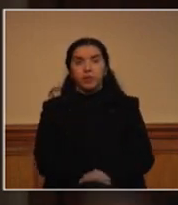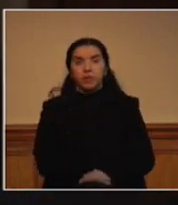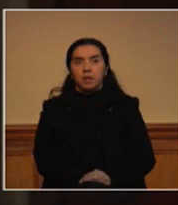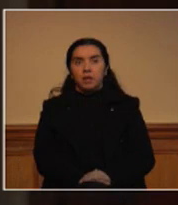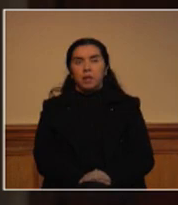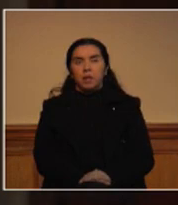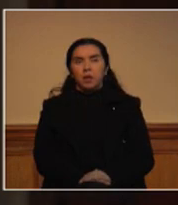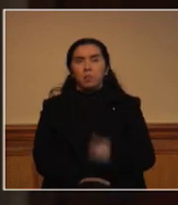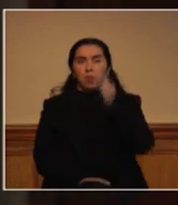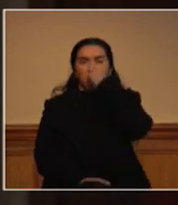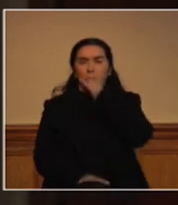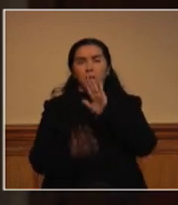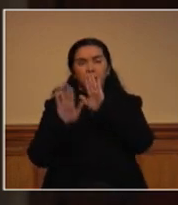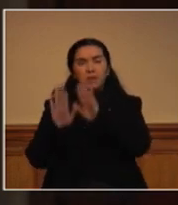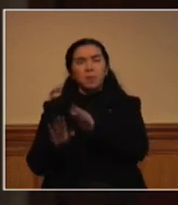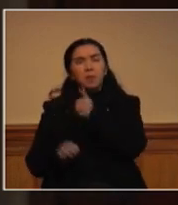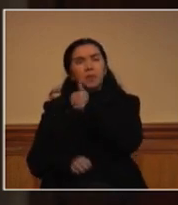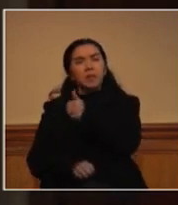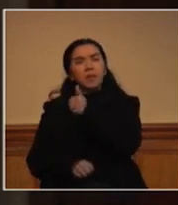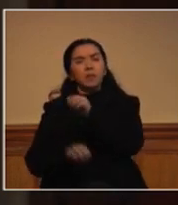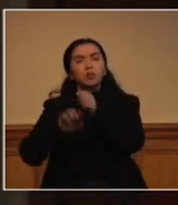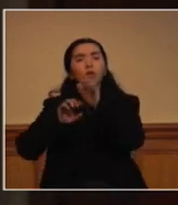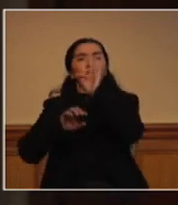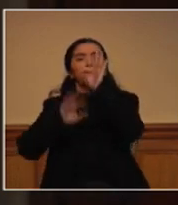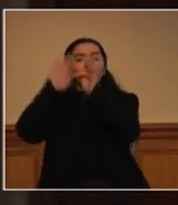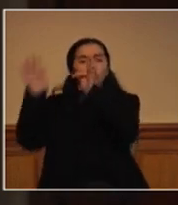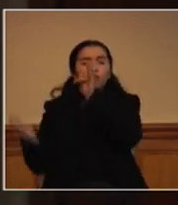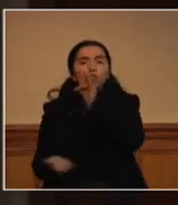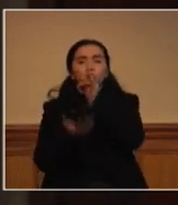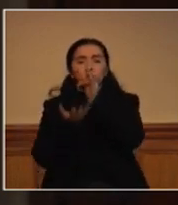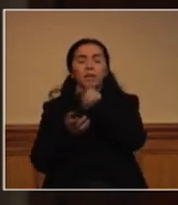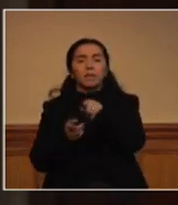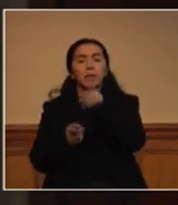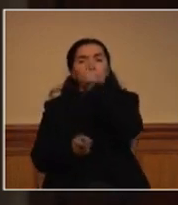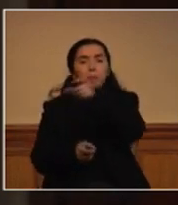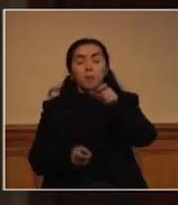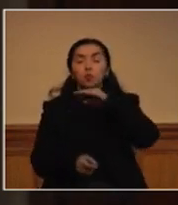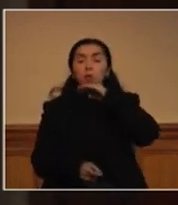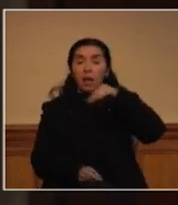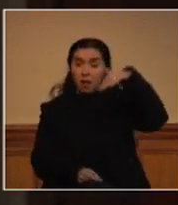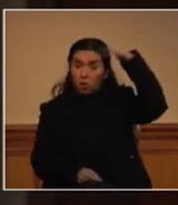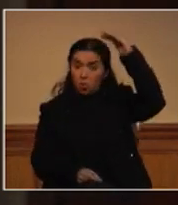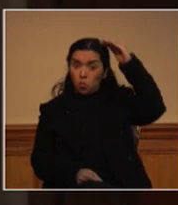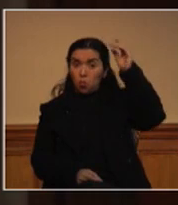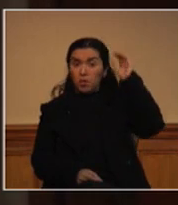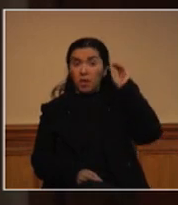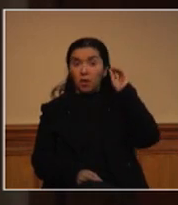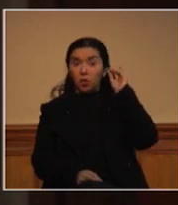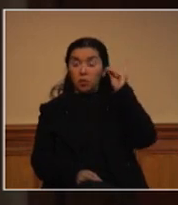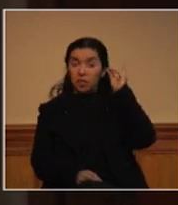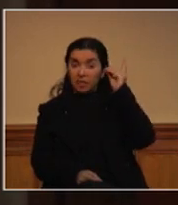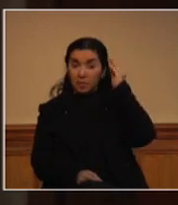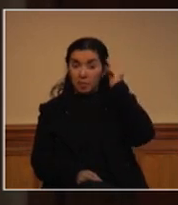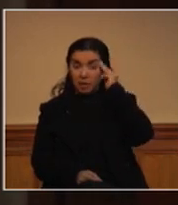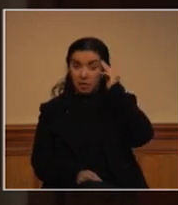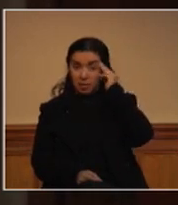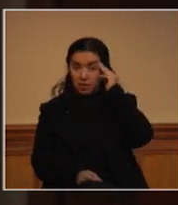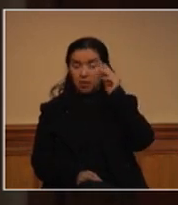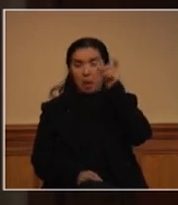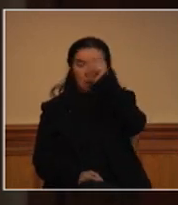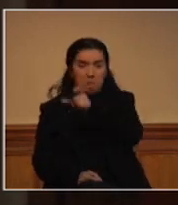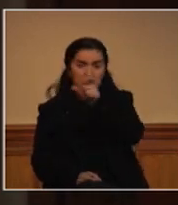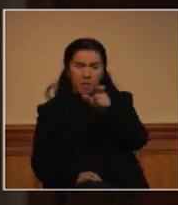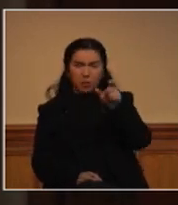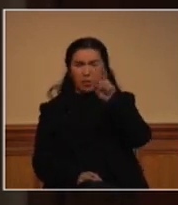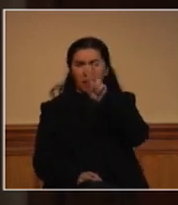estuve mucho tiempo de director de una fundación para personas adultas con discapacidad intelectual, personas que a